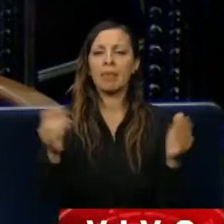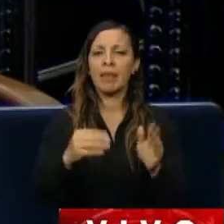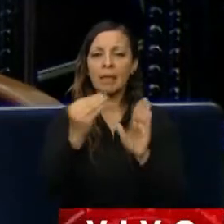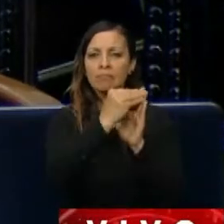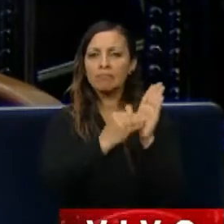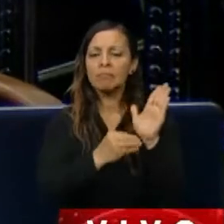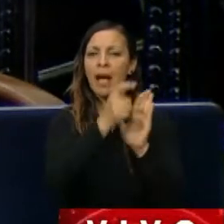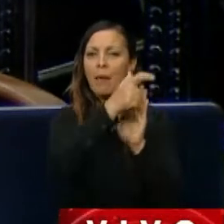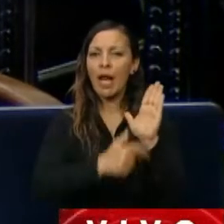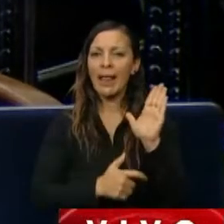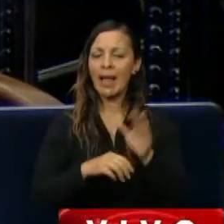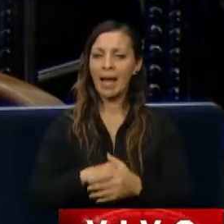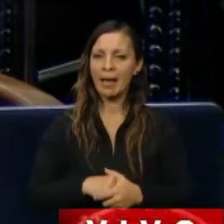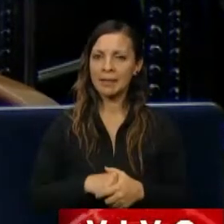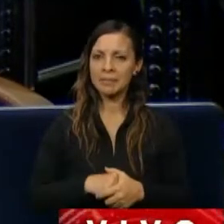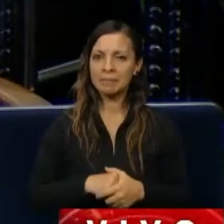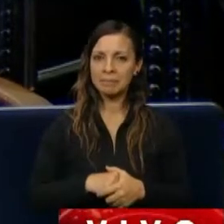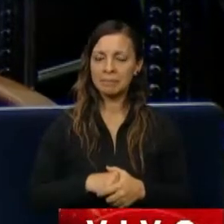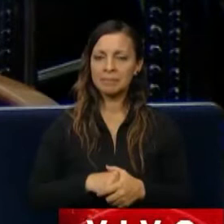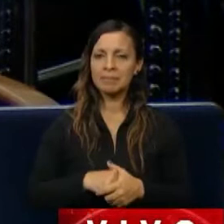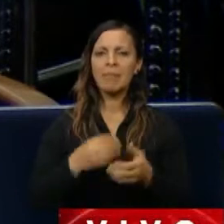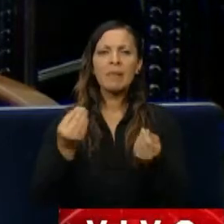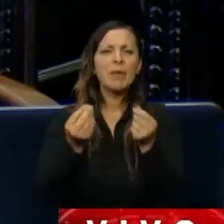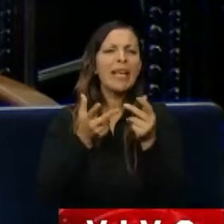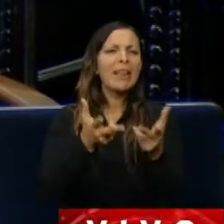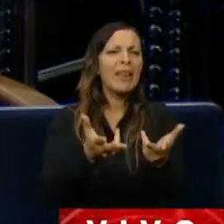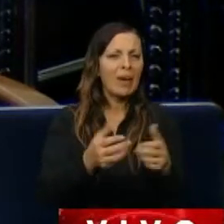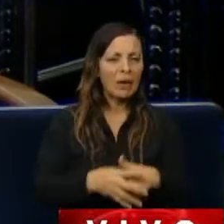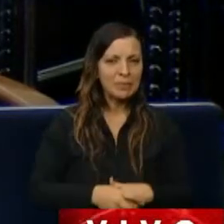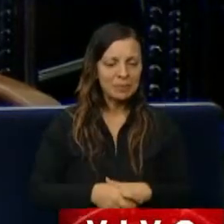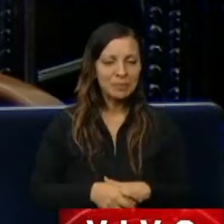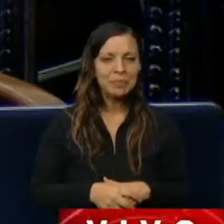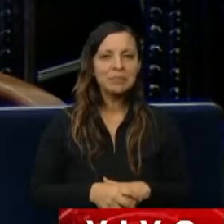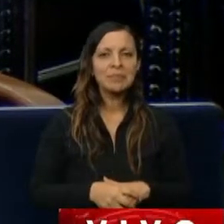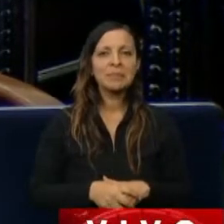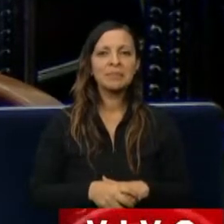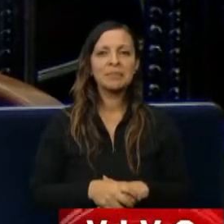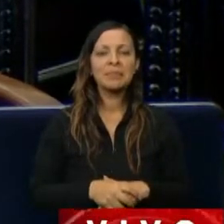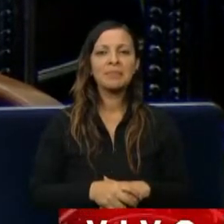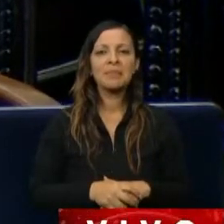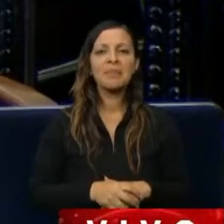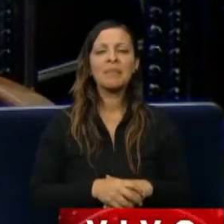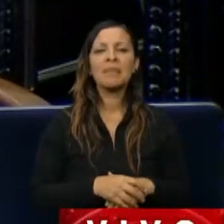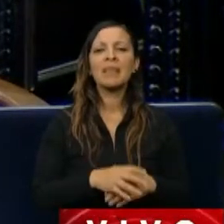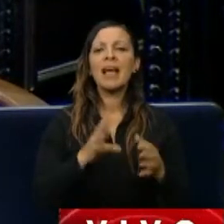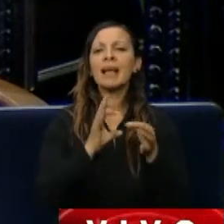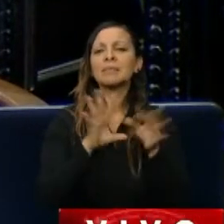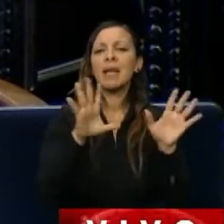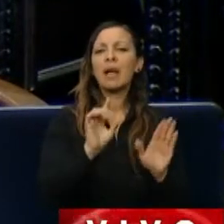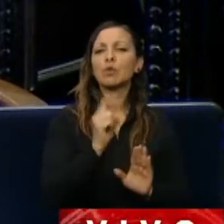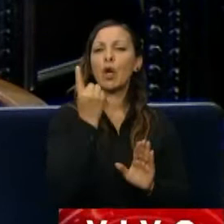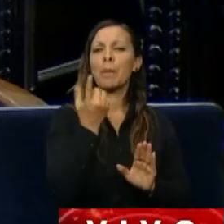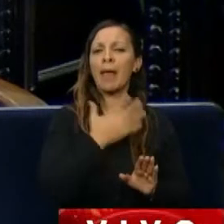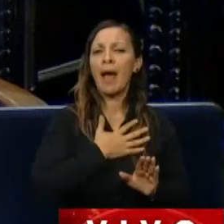boleta. ¿Y por qué decimos esto de que se aumenta la autonomía del votante?